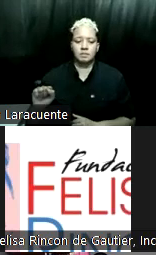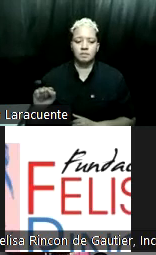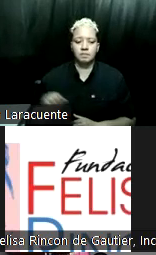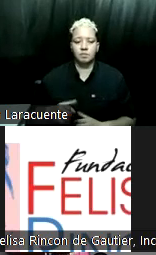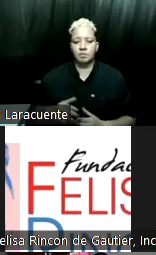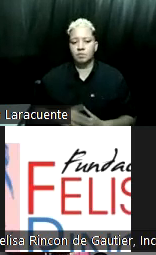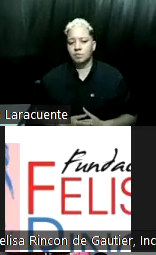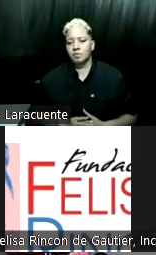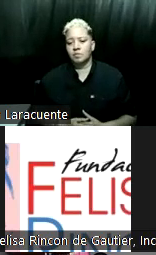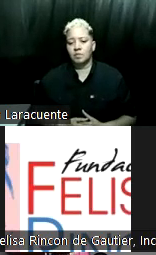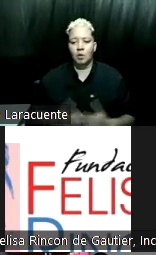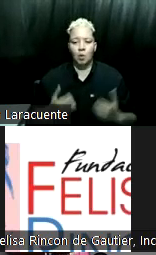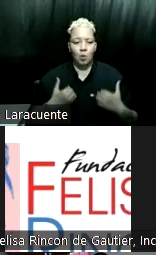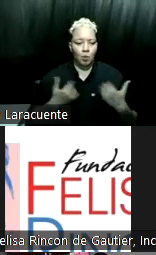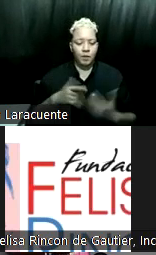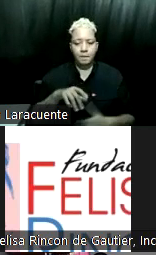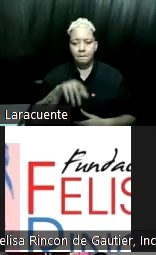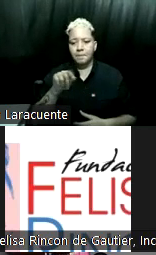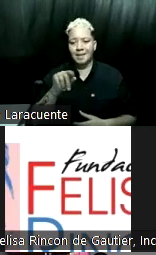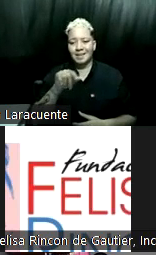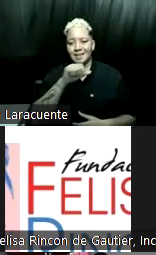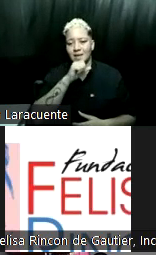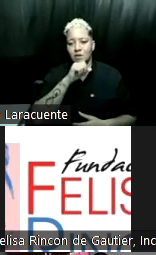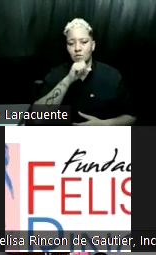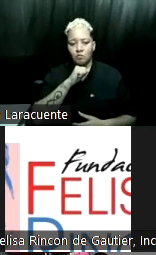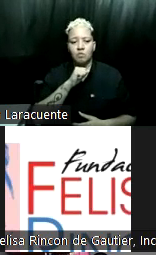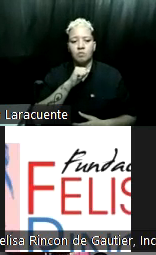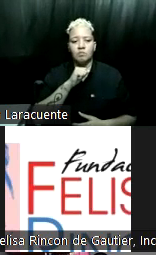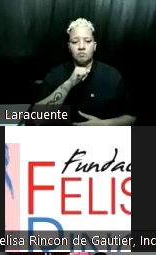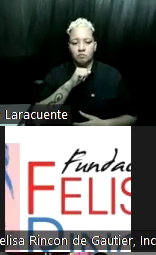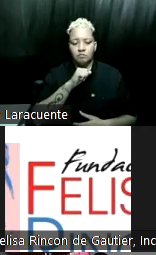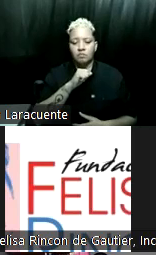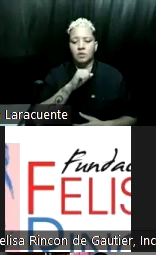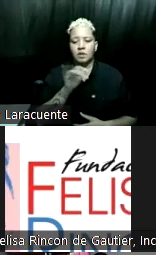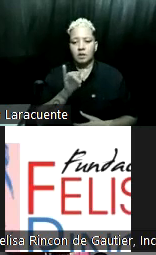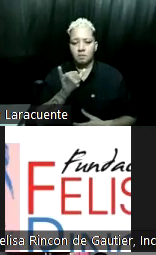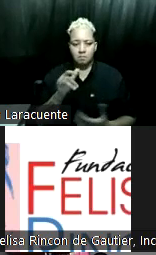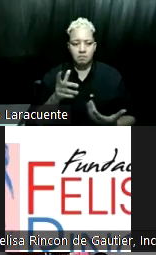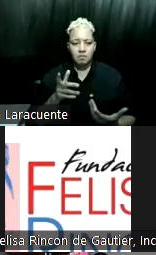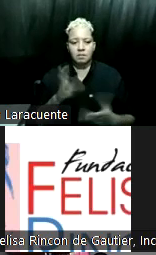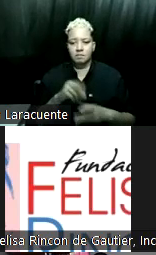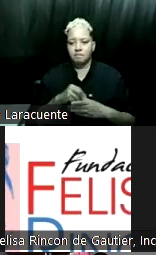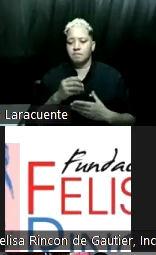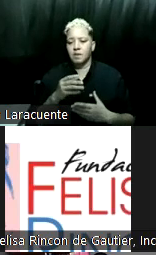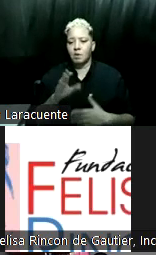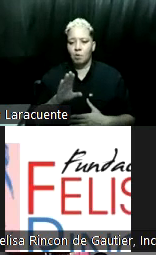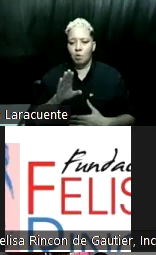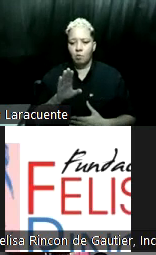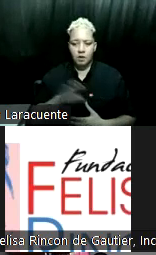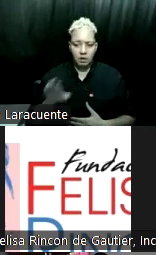joven de 20 años que militaba los Vaqueros de Bayamón también. Abajo, pues,